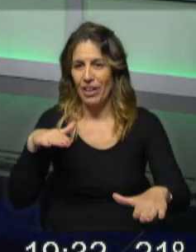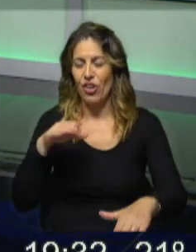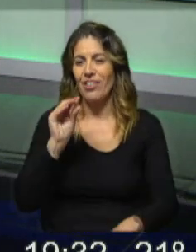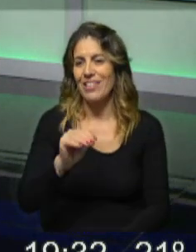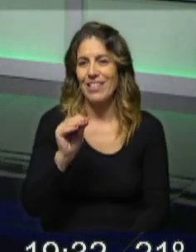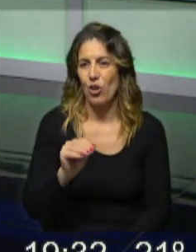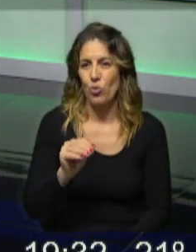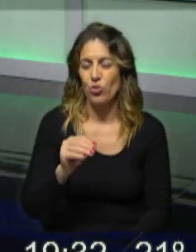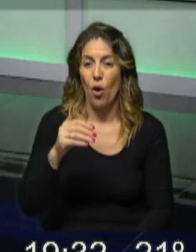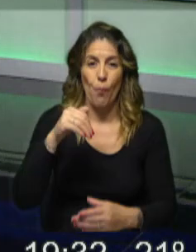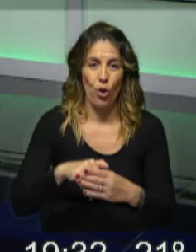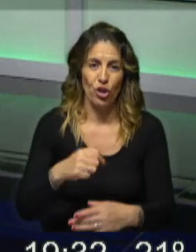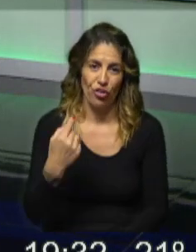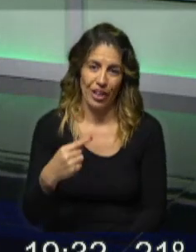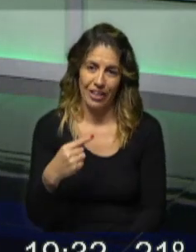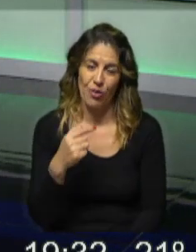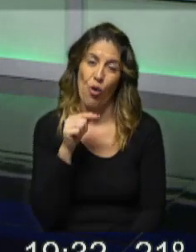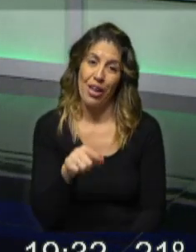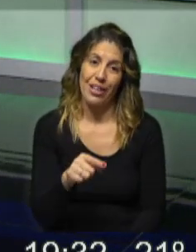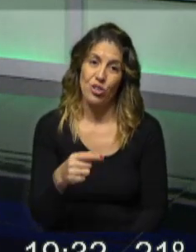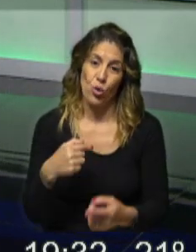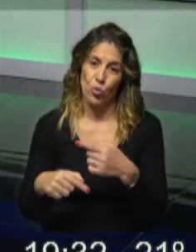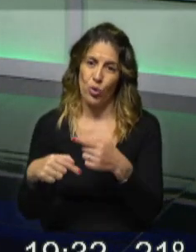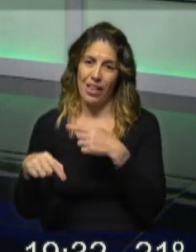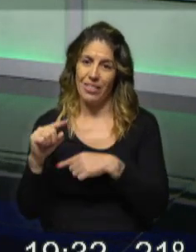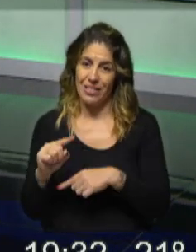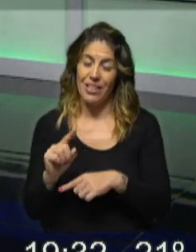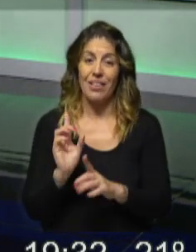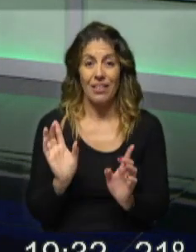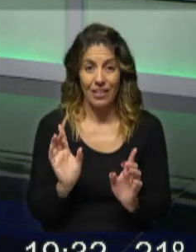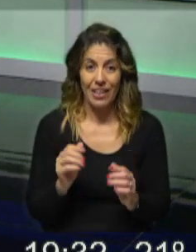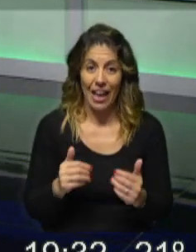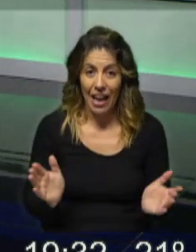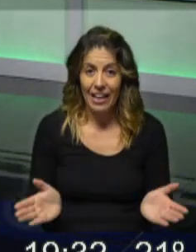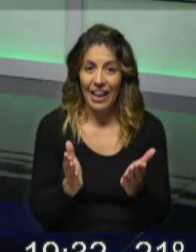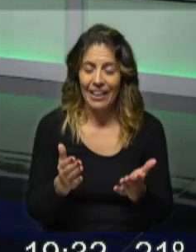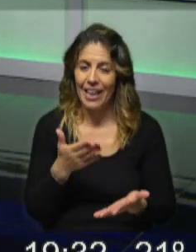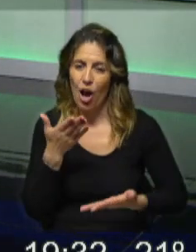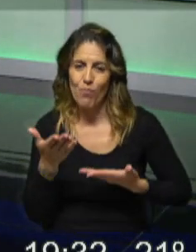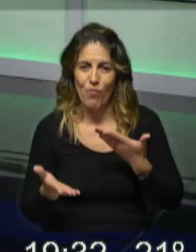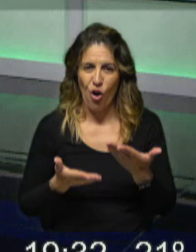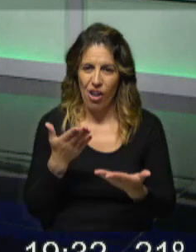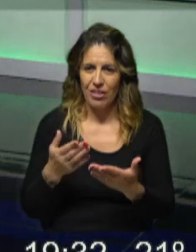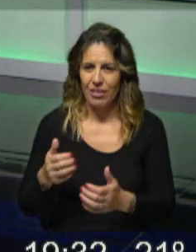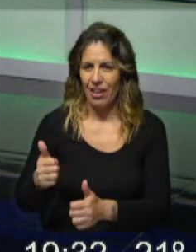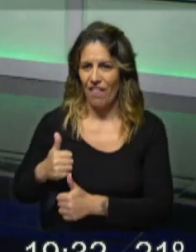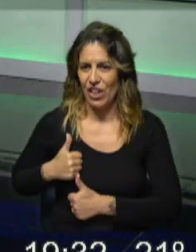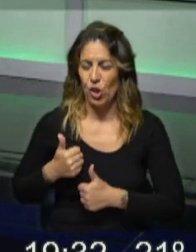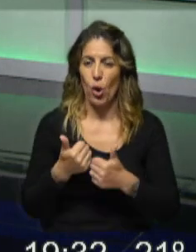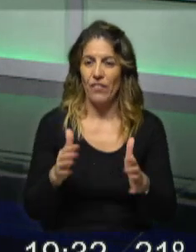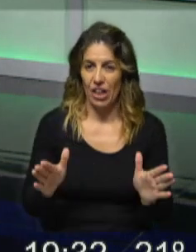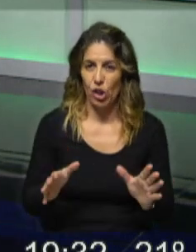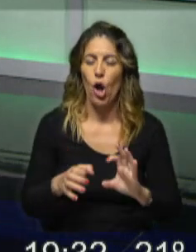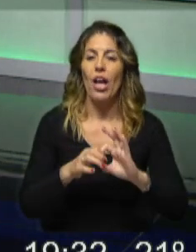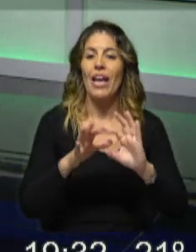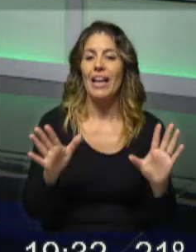un voto negativo eso es un antecedente que de alguna forma genera un malestar en Cabildo abierto es Claro que